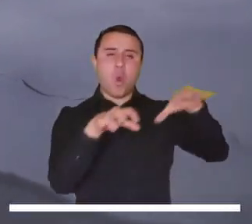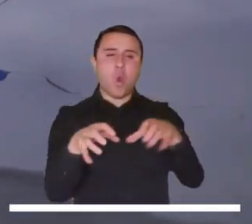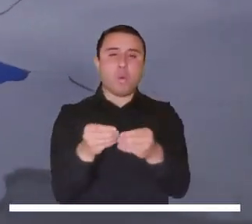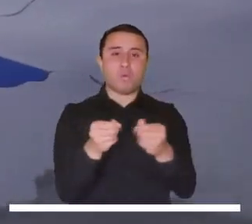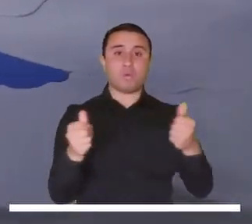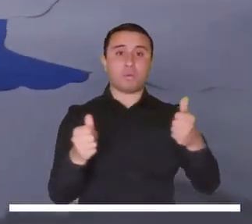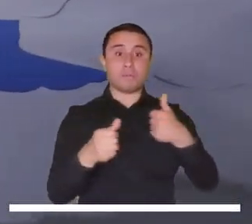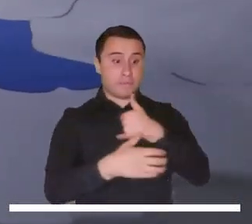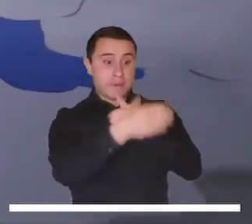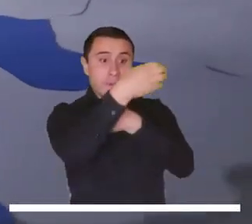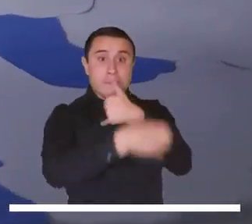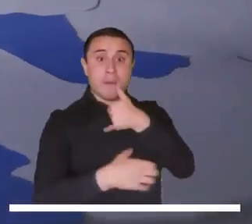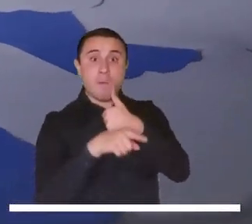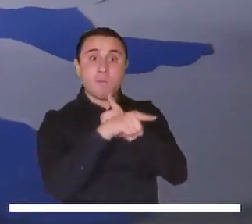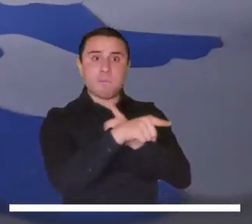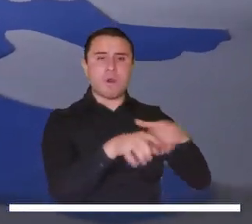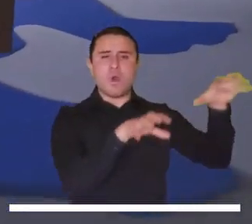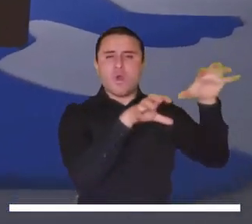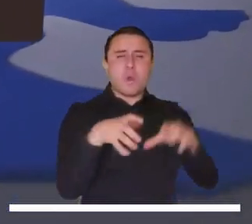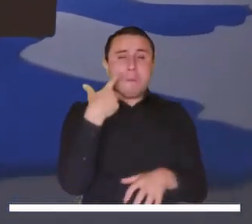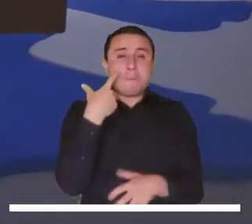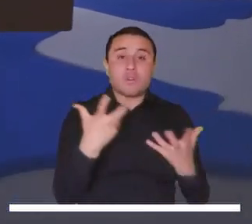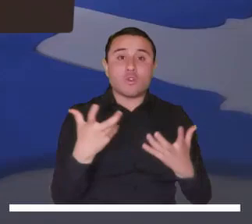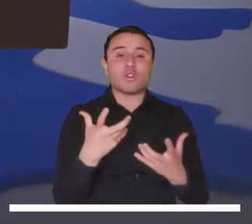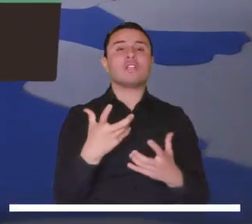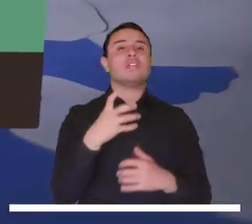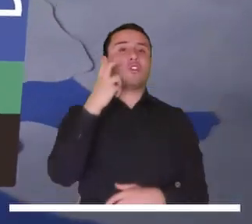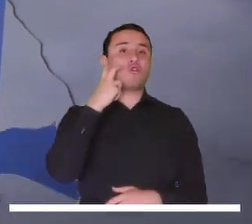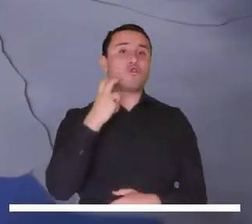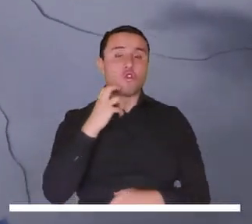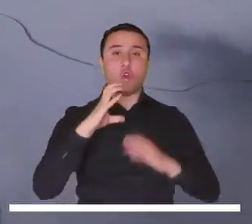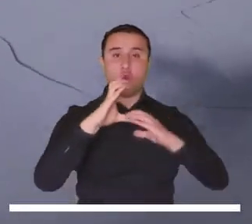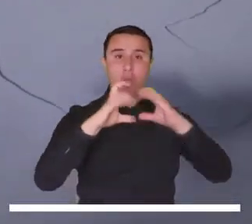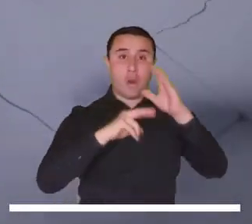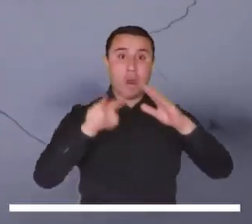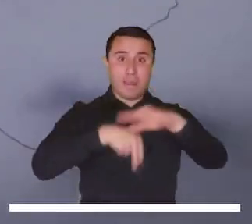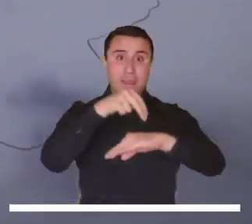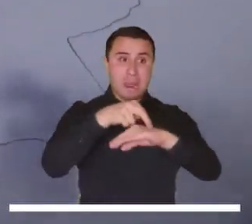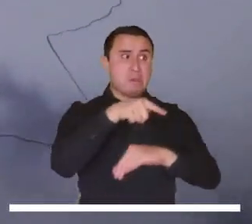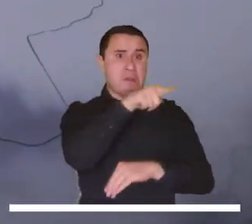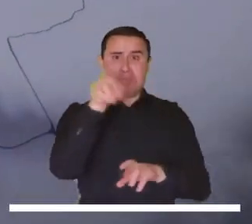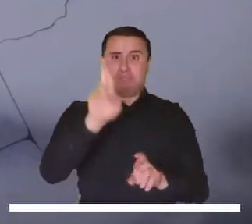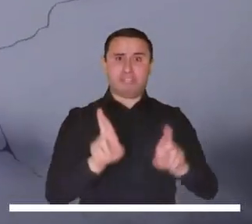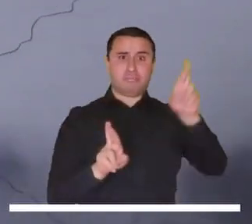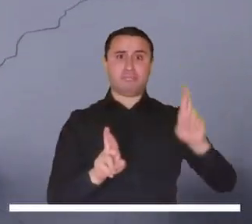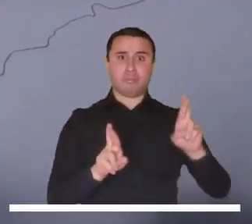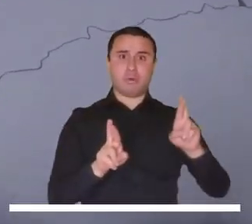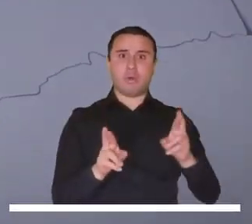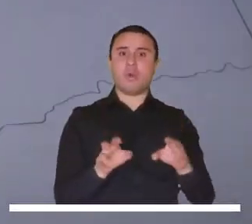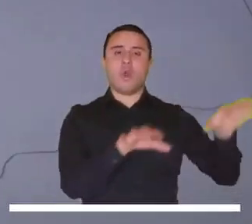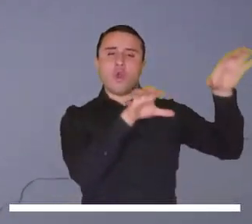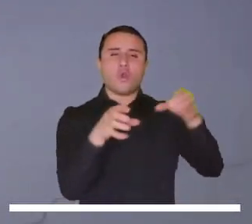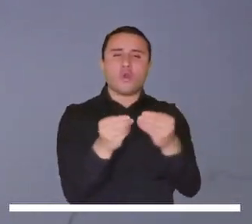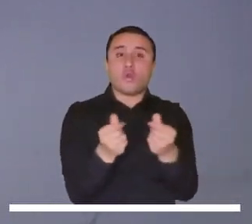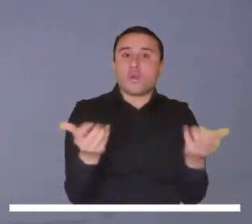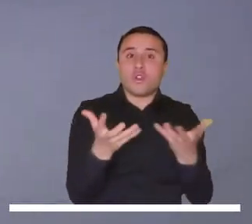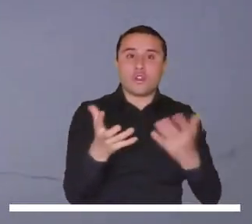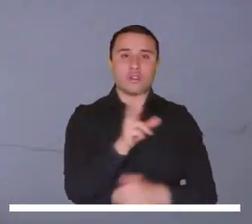el occidente, fuertes lluvias y actividad eléctrica en sectores de Chocó, Cauca y Nariño. Lluvias menos intensas en Valle del Cauca.